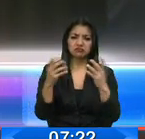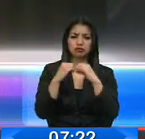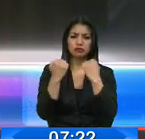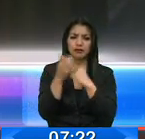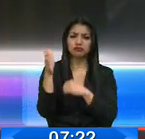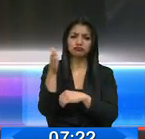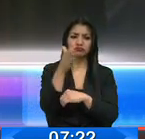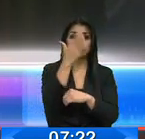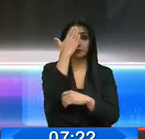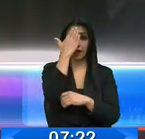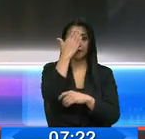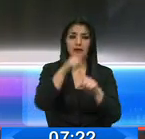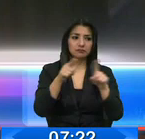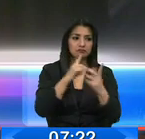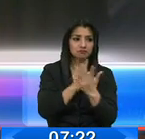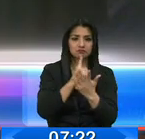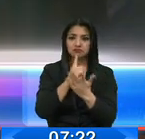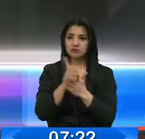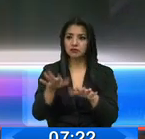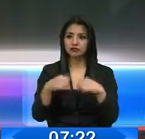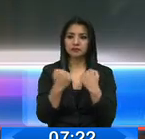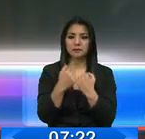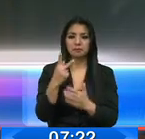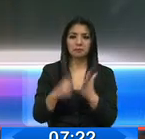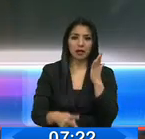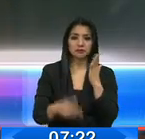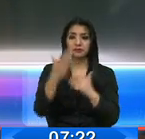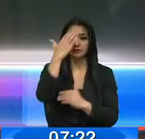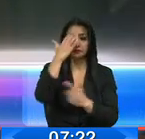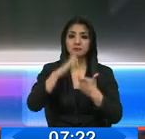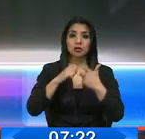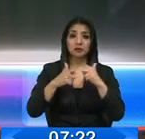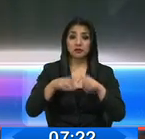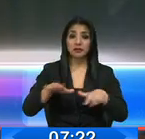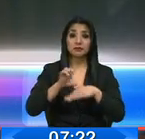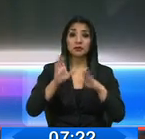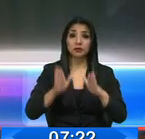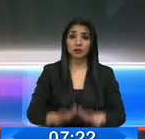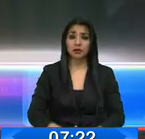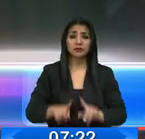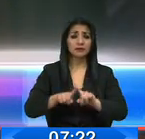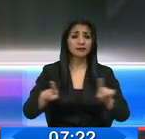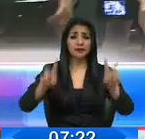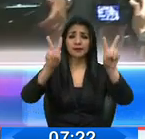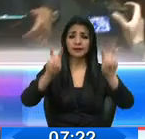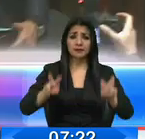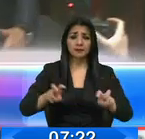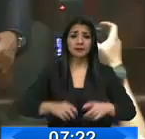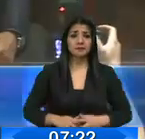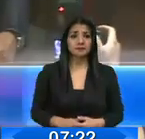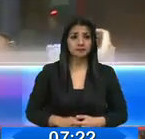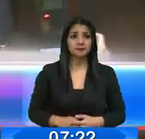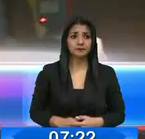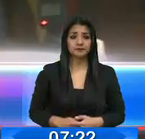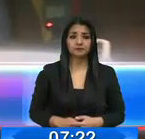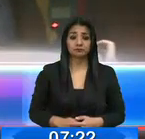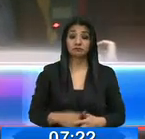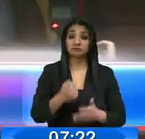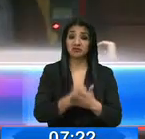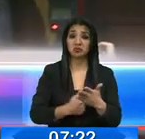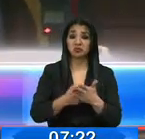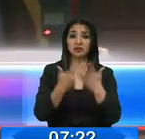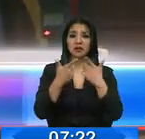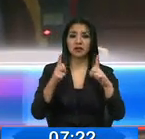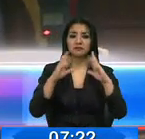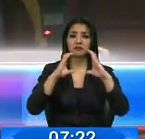primera mano diferentes realidades, conocer de los problemas que enfrentamos los ecuatorianos en diversos ámbitos. Se refirió a su lucha por la libertad